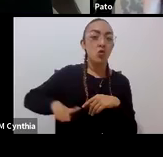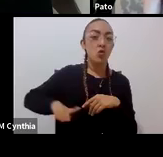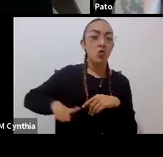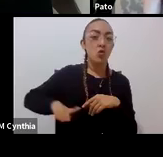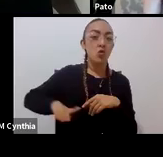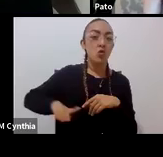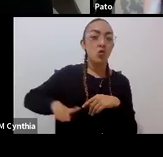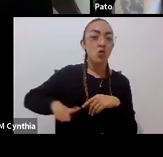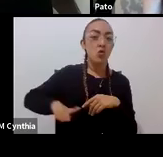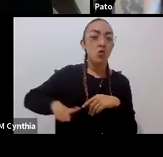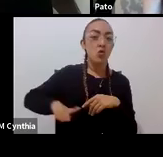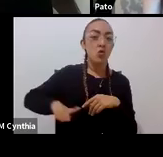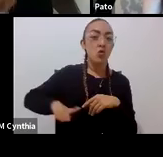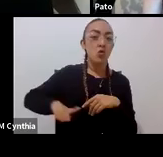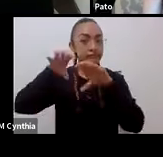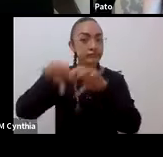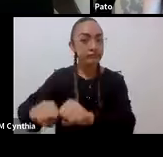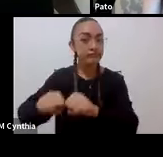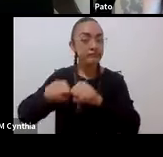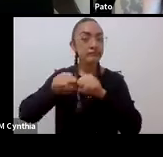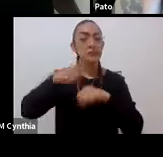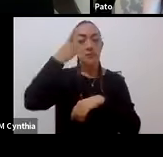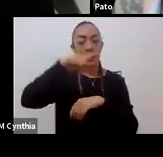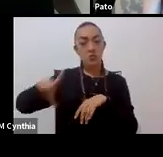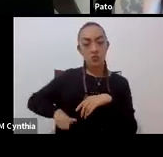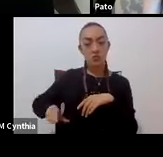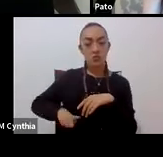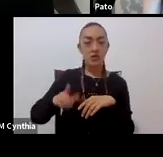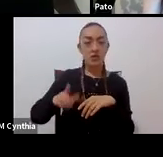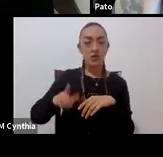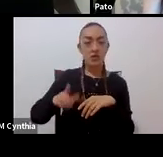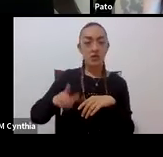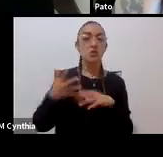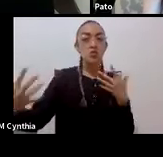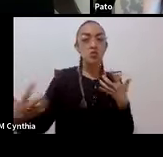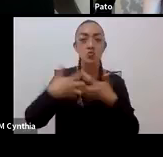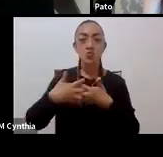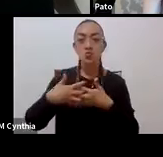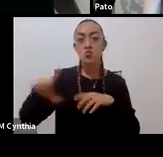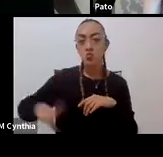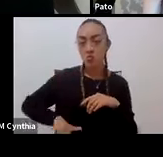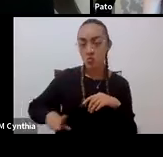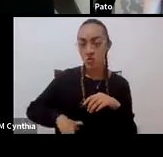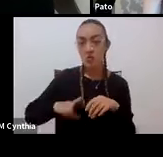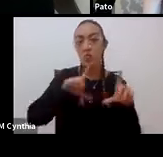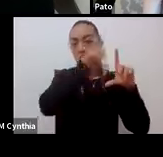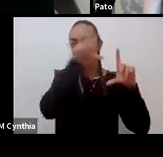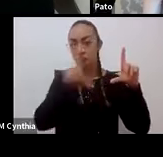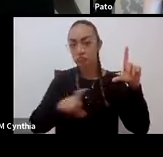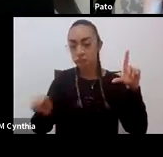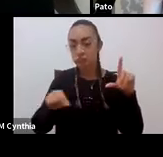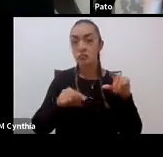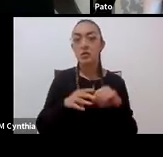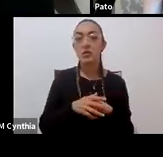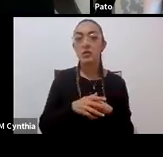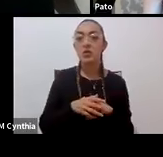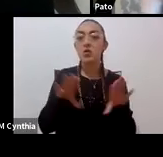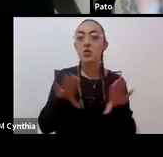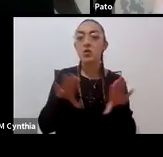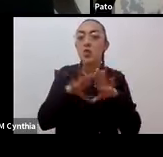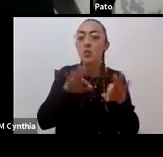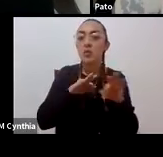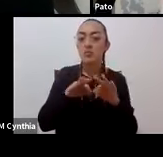gobierno, de nuestro gobierno local, en armonía con el gobierno federal? Y por último, que es más bien como una serie de